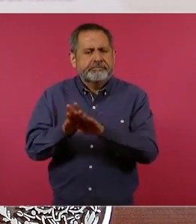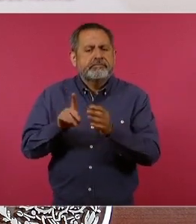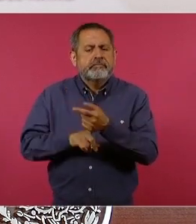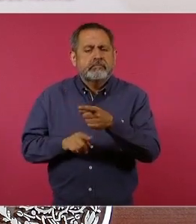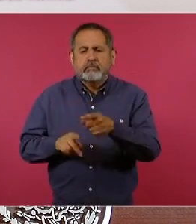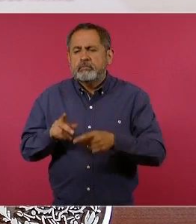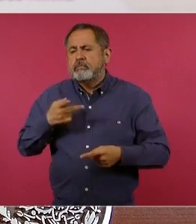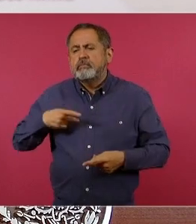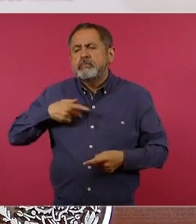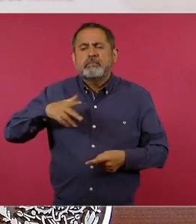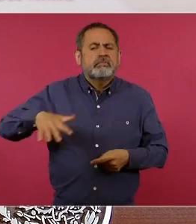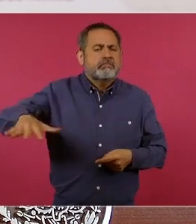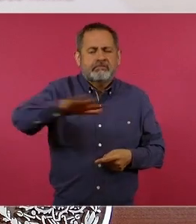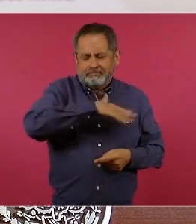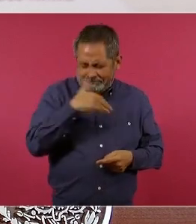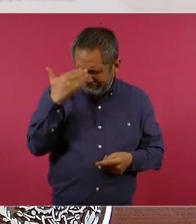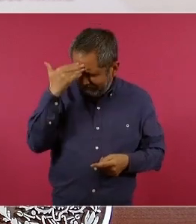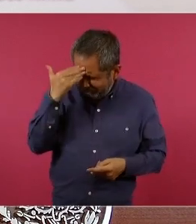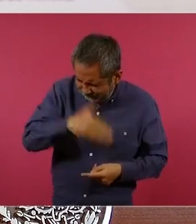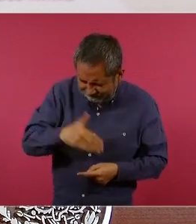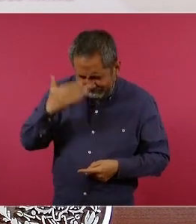es un pueblo muy consciente